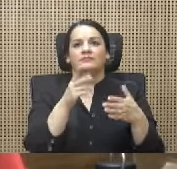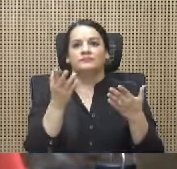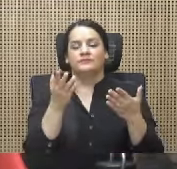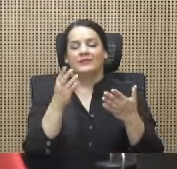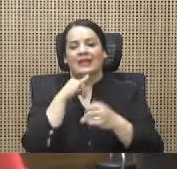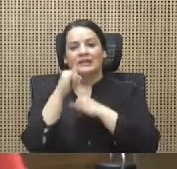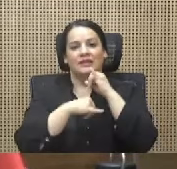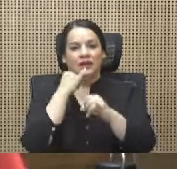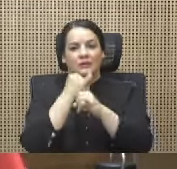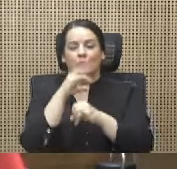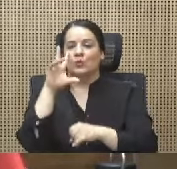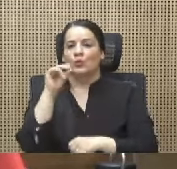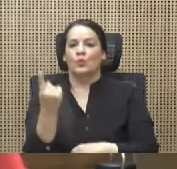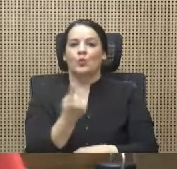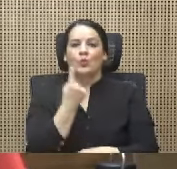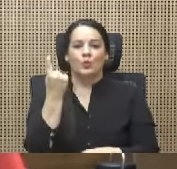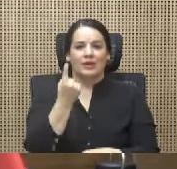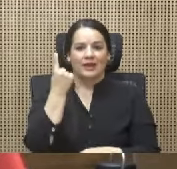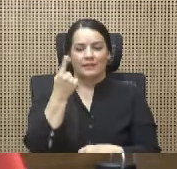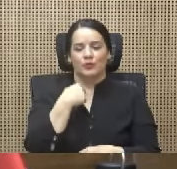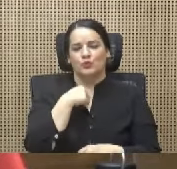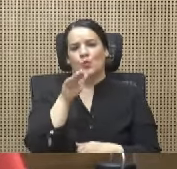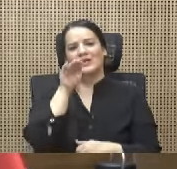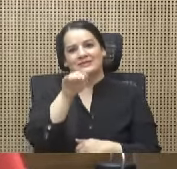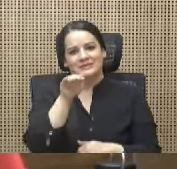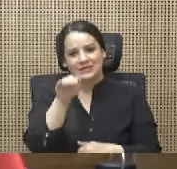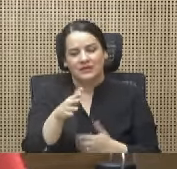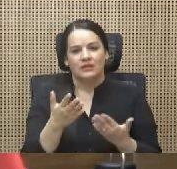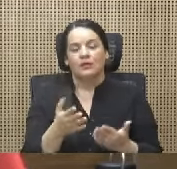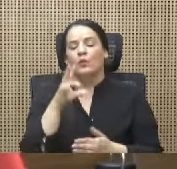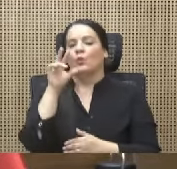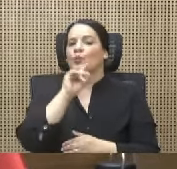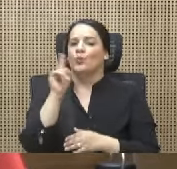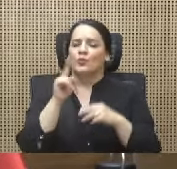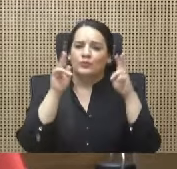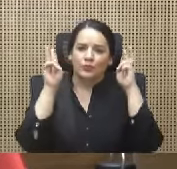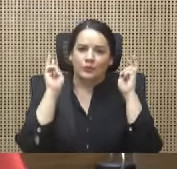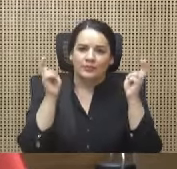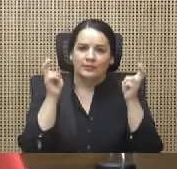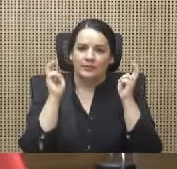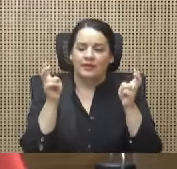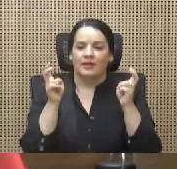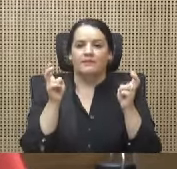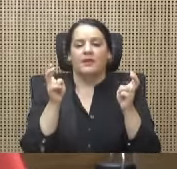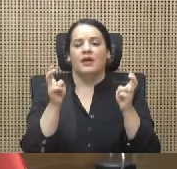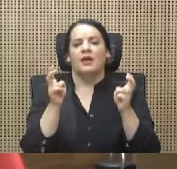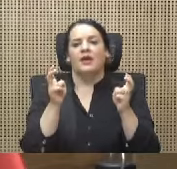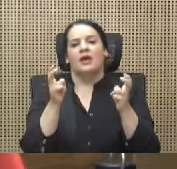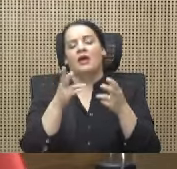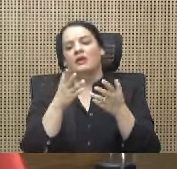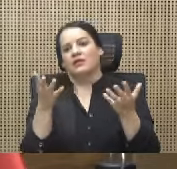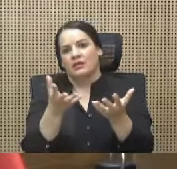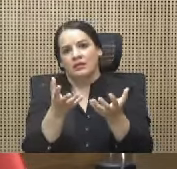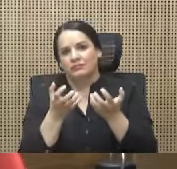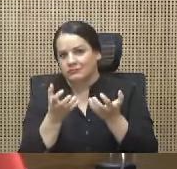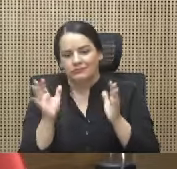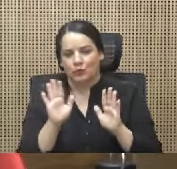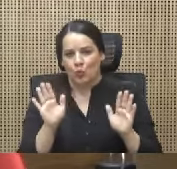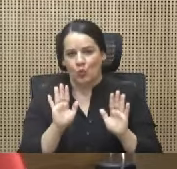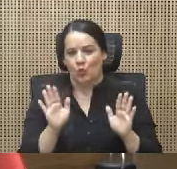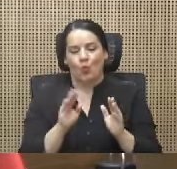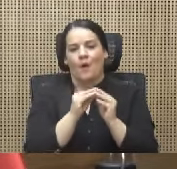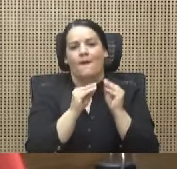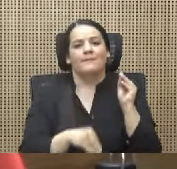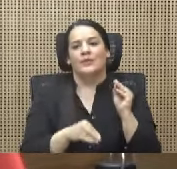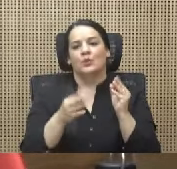No únicamente, e insisto, no es un tema meramente caprichoso, muchísimo menos